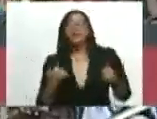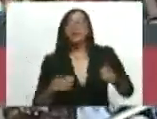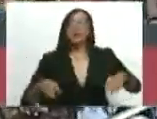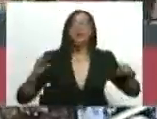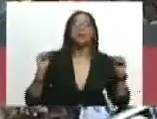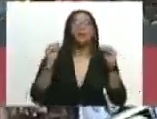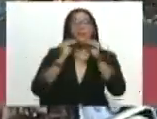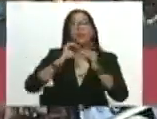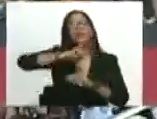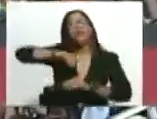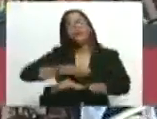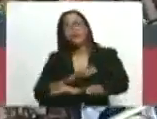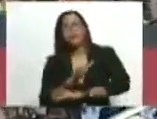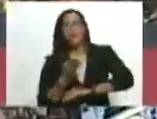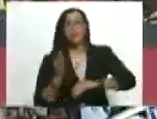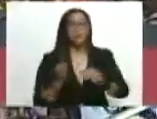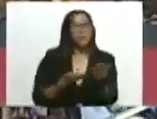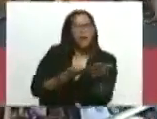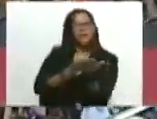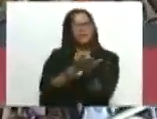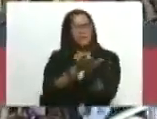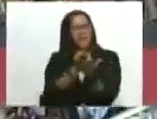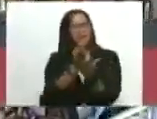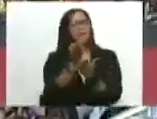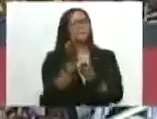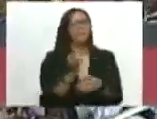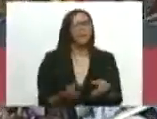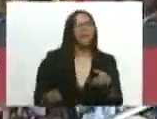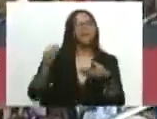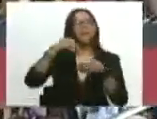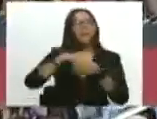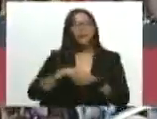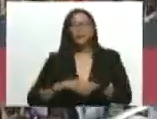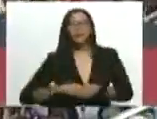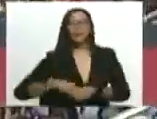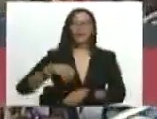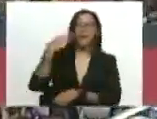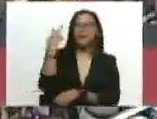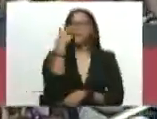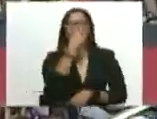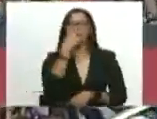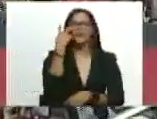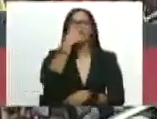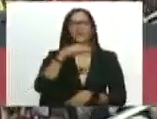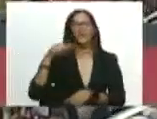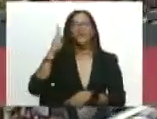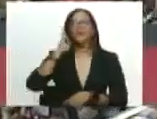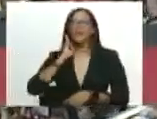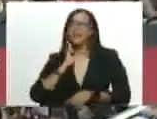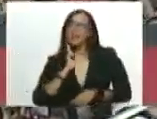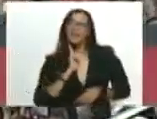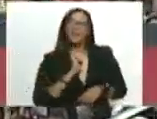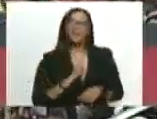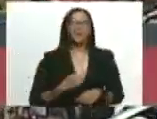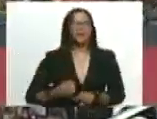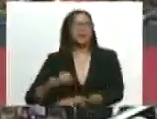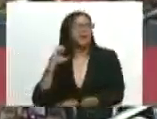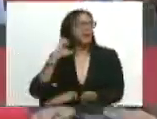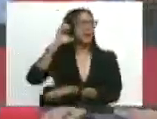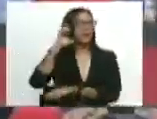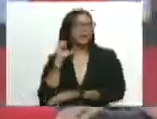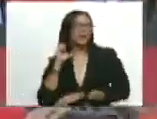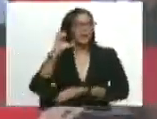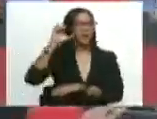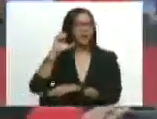a darle un beso al jardín que para siempre quedó en los ojos de Bolívar